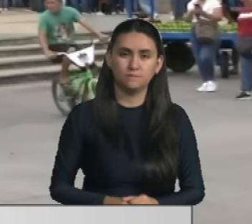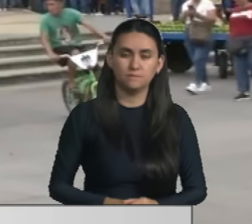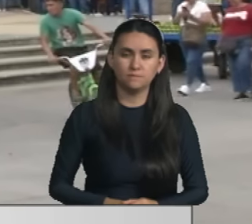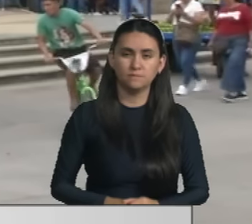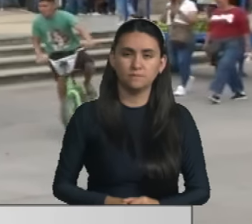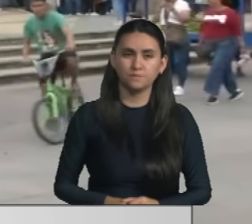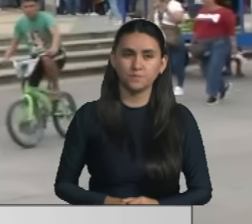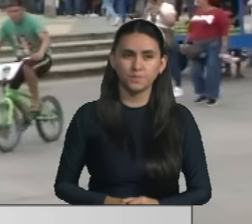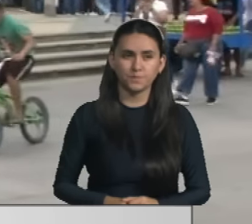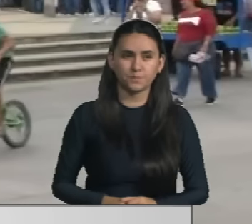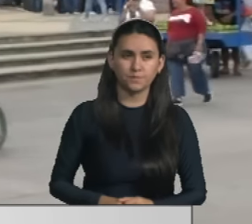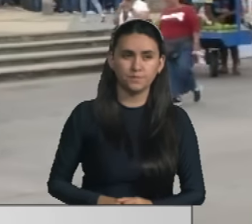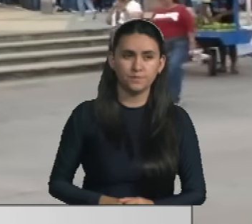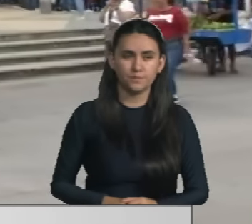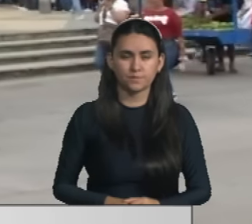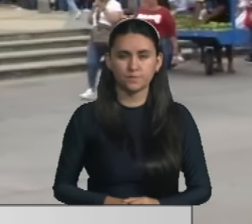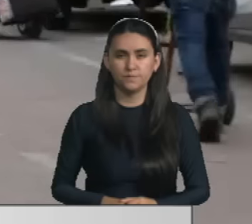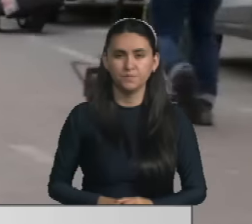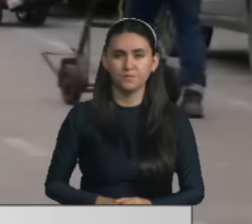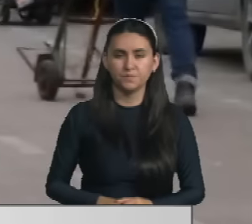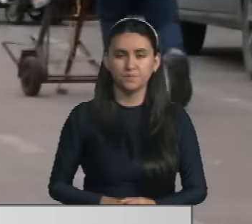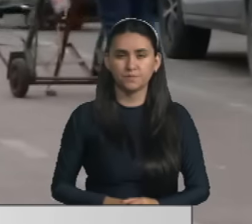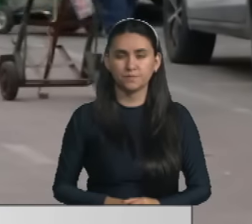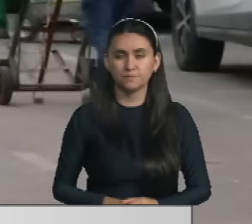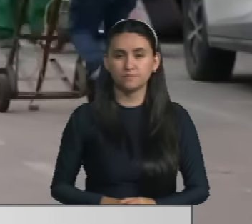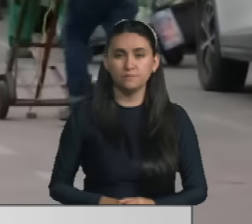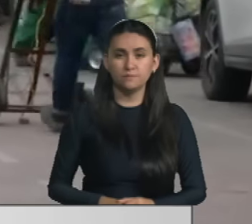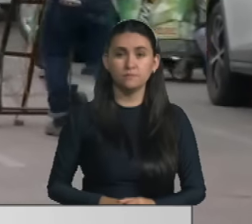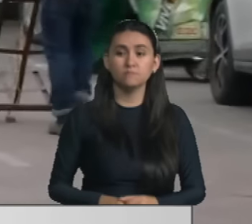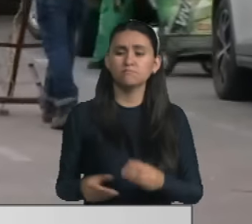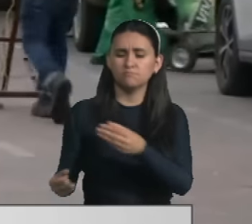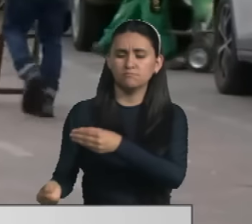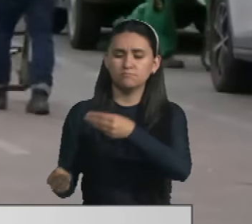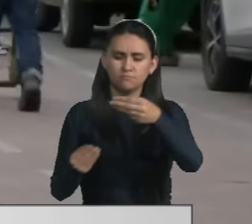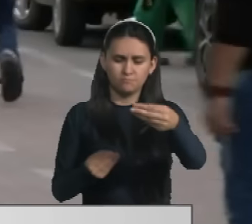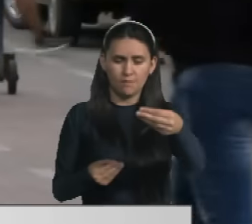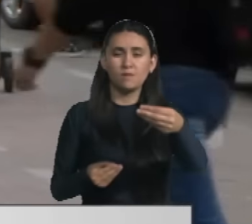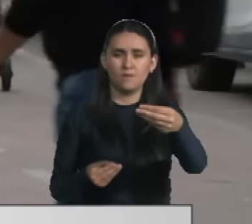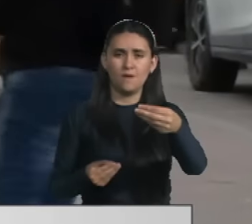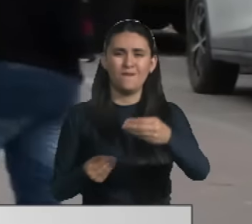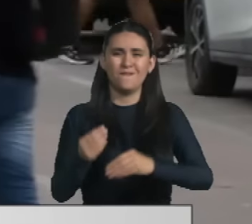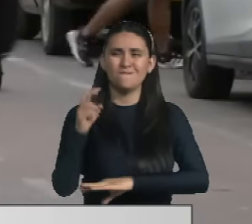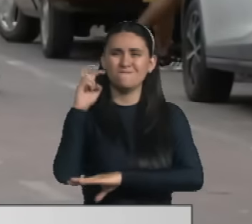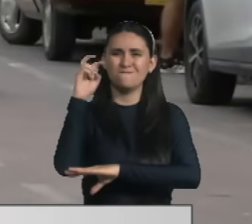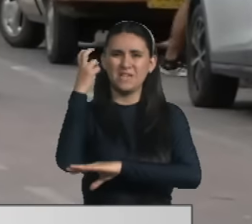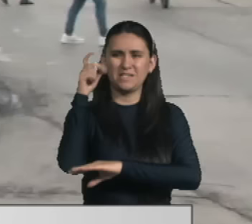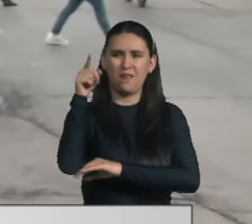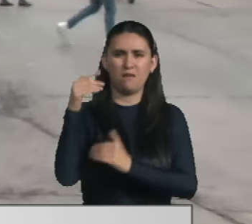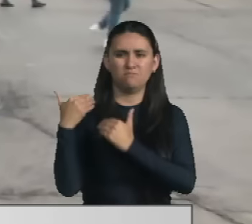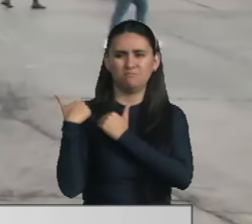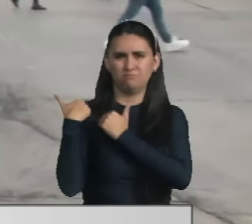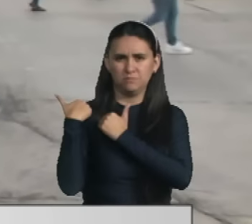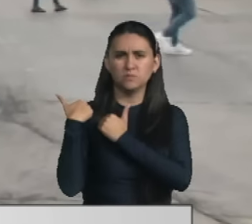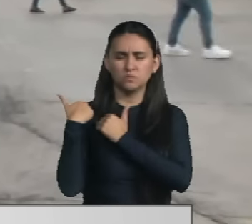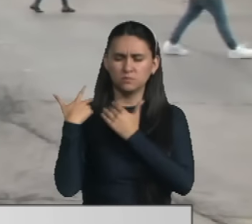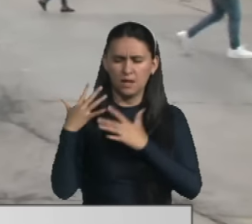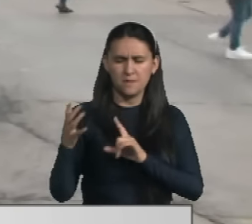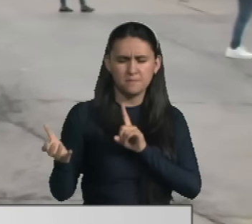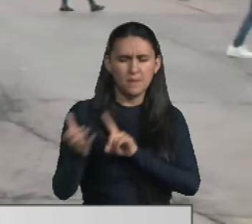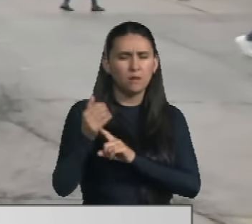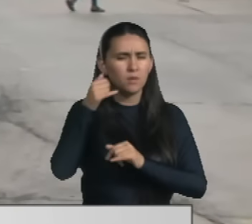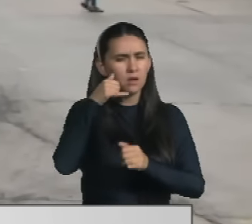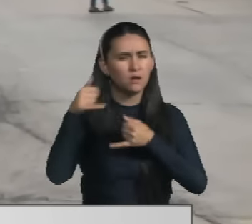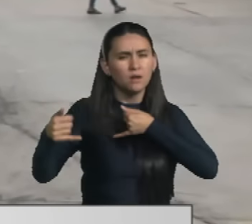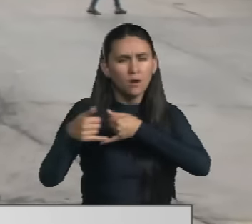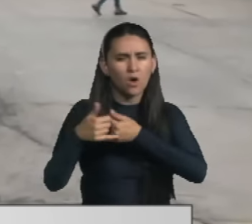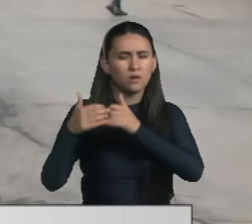que estaría al frente de esa columna. La información se extrajo de parte de la Fiscalía 21 especializada en interceptaciones